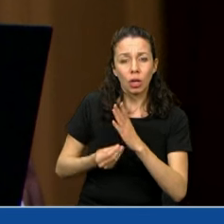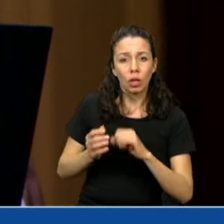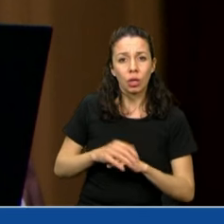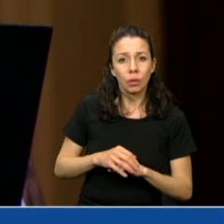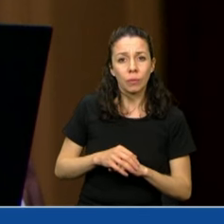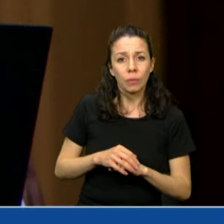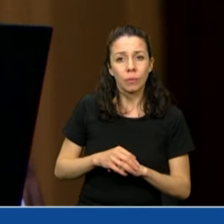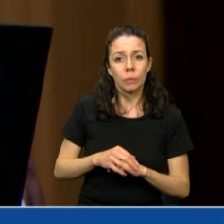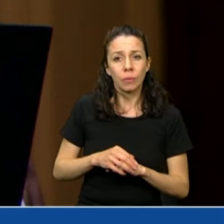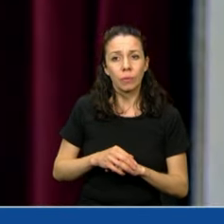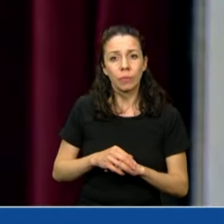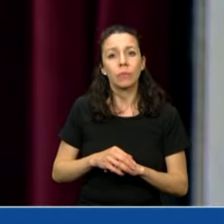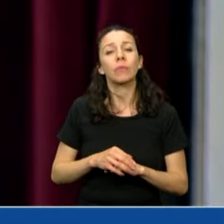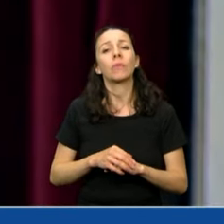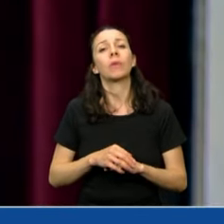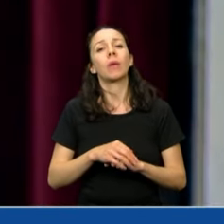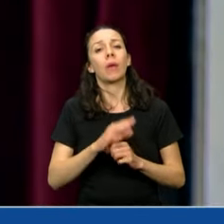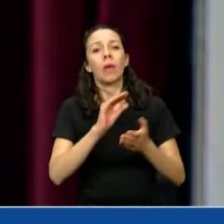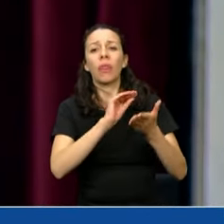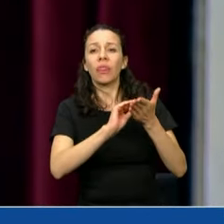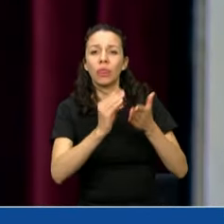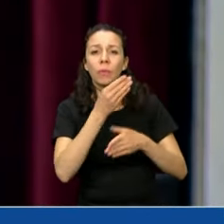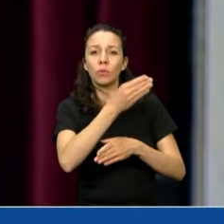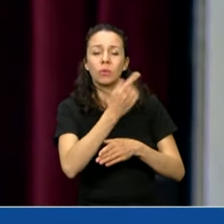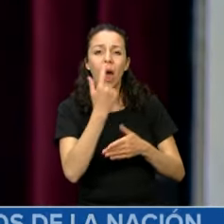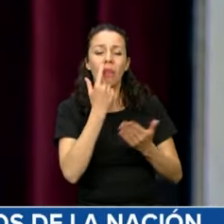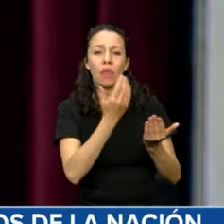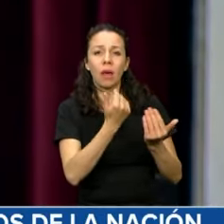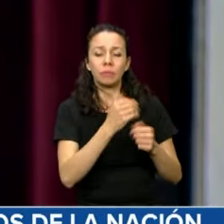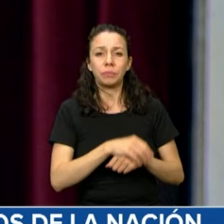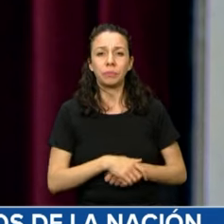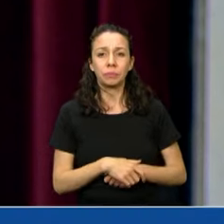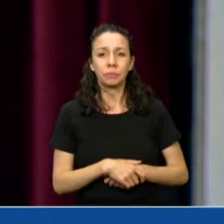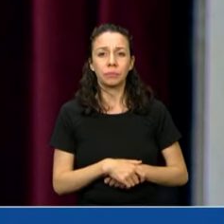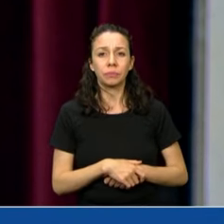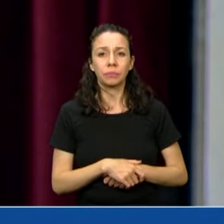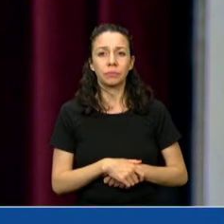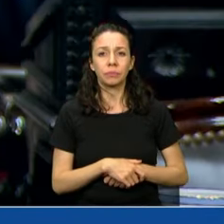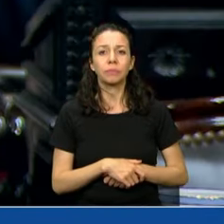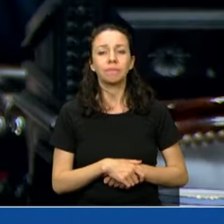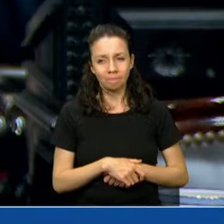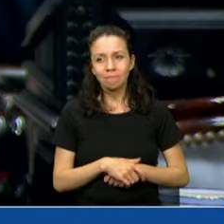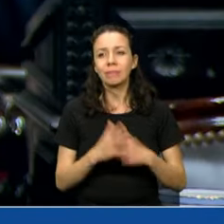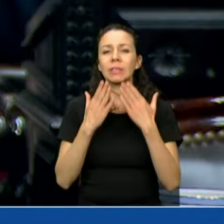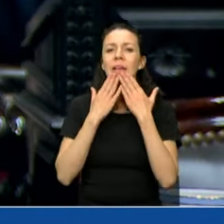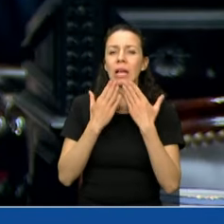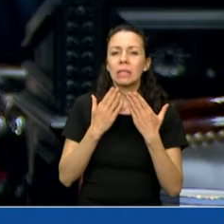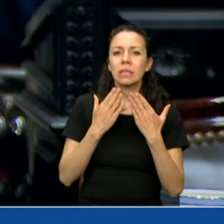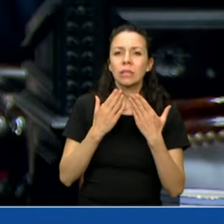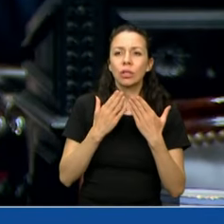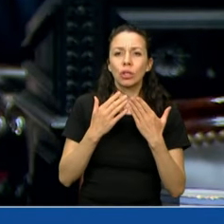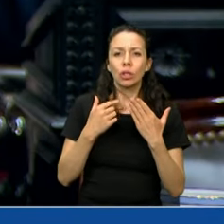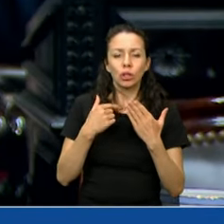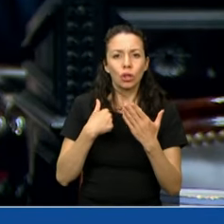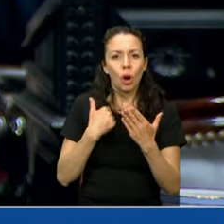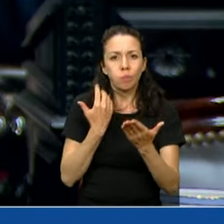establecido diputada ver uso de la palabra sí gracias no en realidad yo